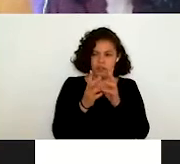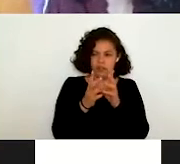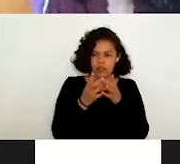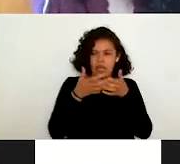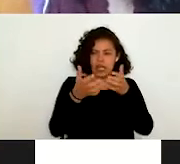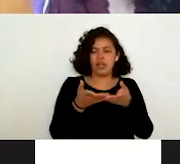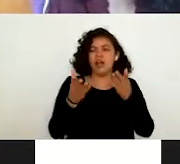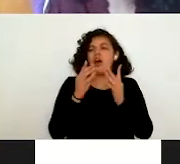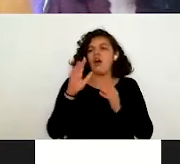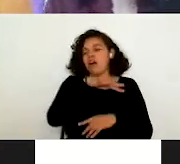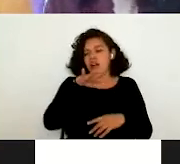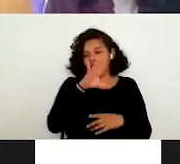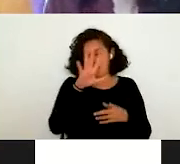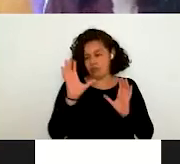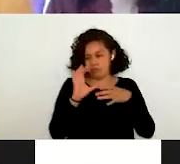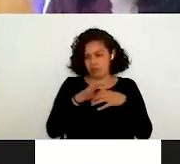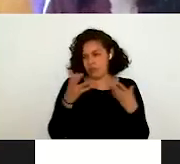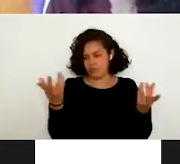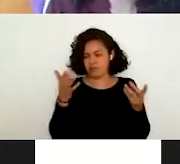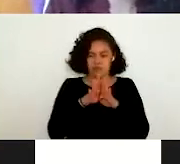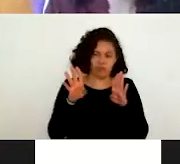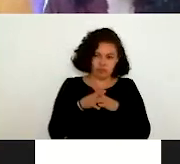una comunidad, ¿no? ¿Cómo es